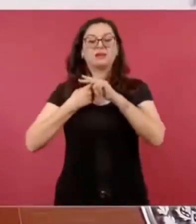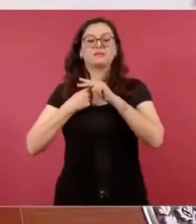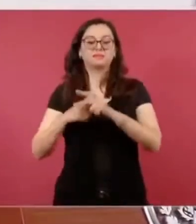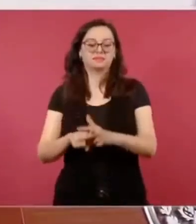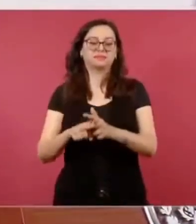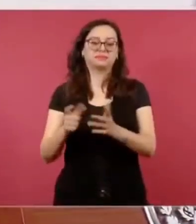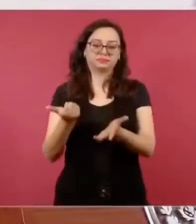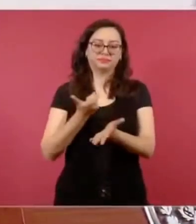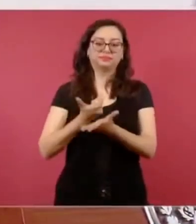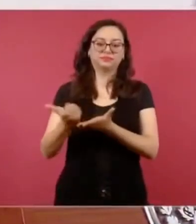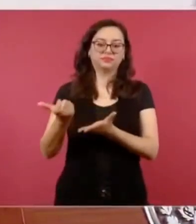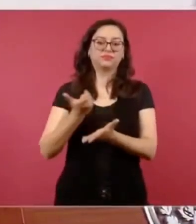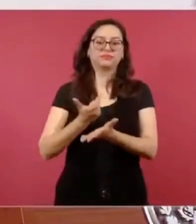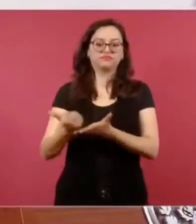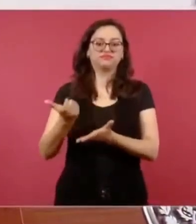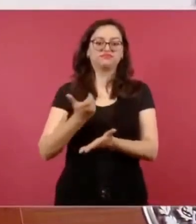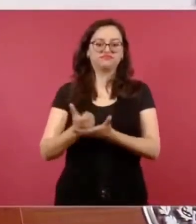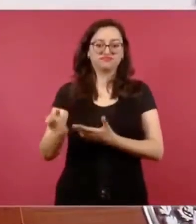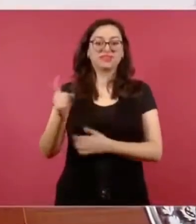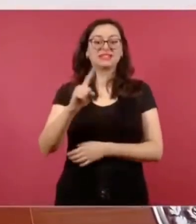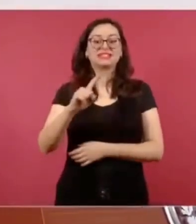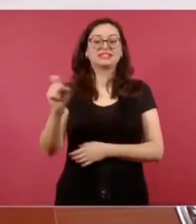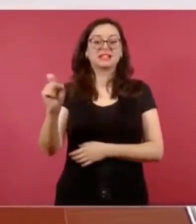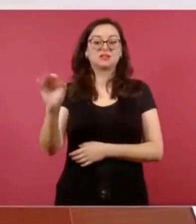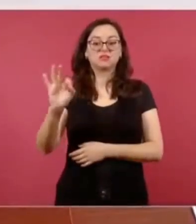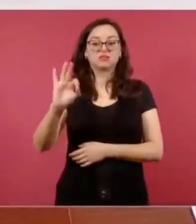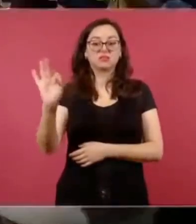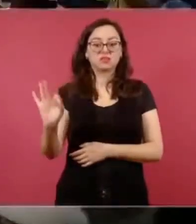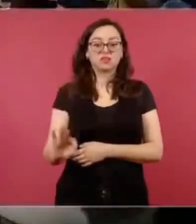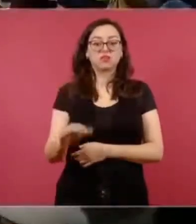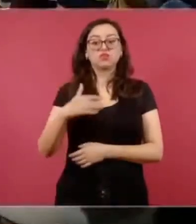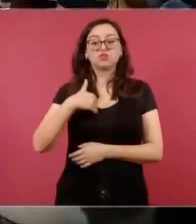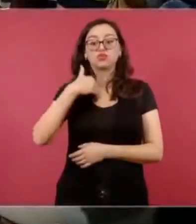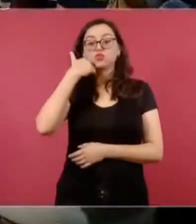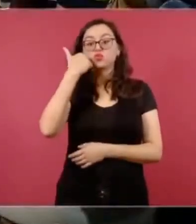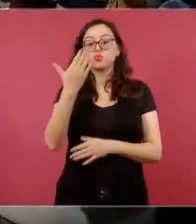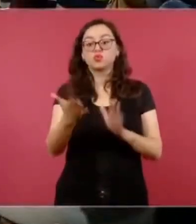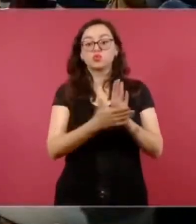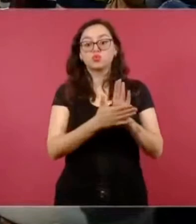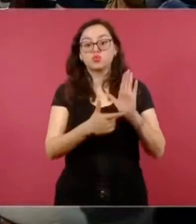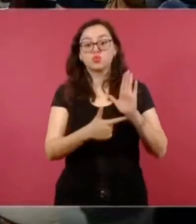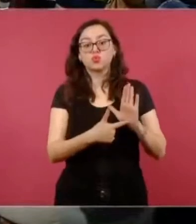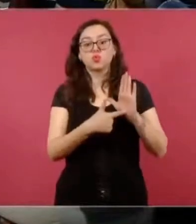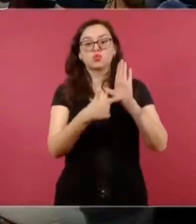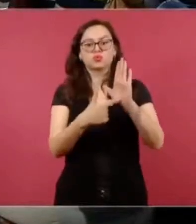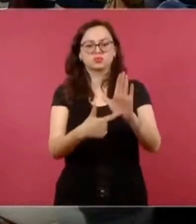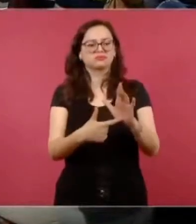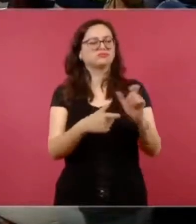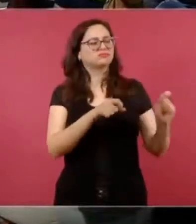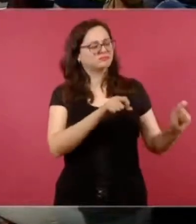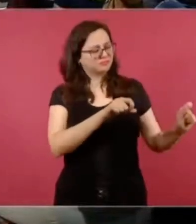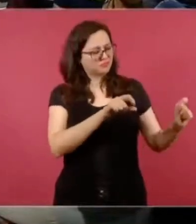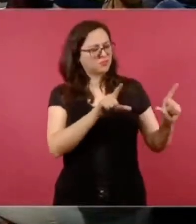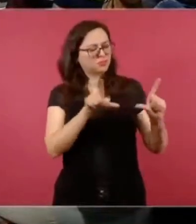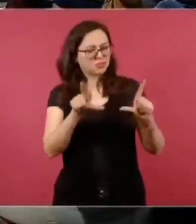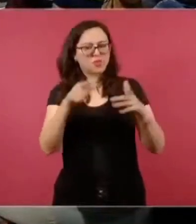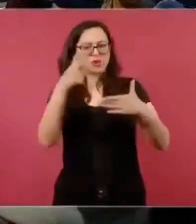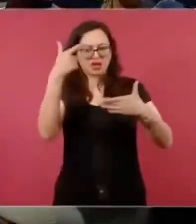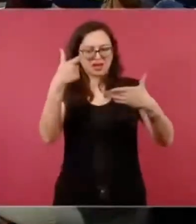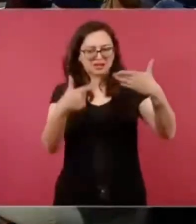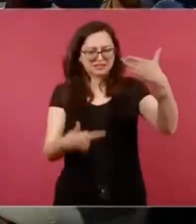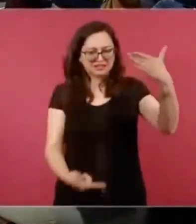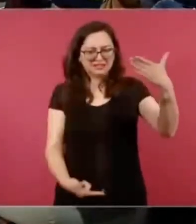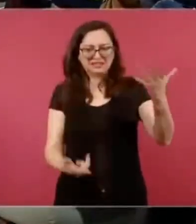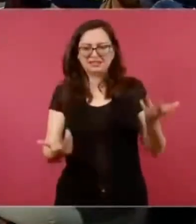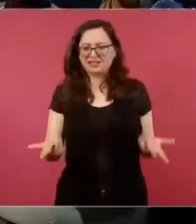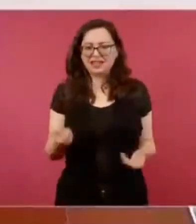quiero es ahora demostrarles, ¿sí? Pon la lista. Eso